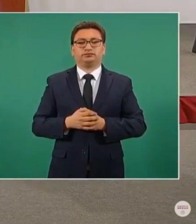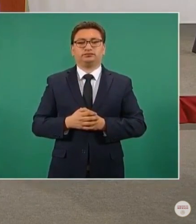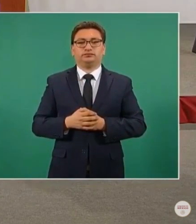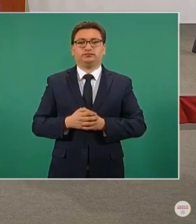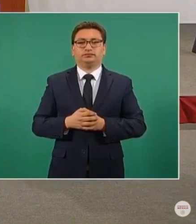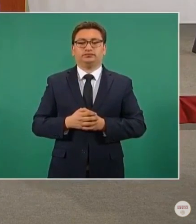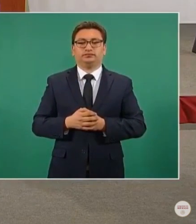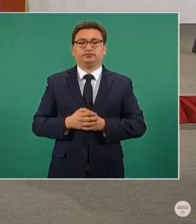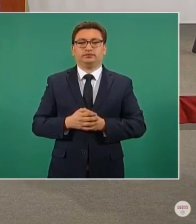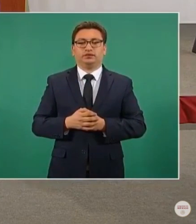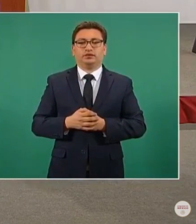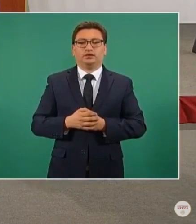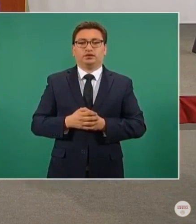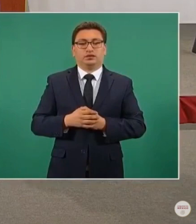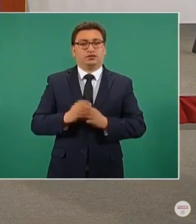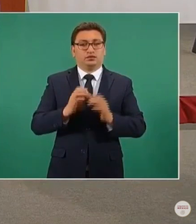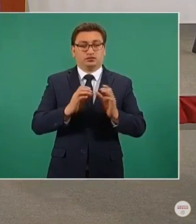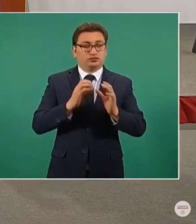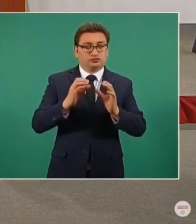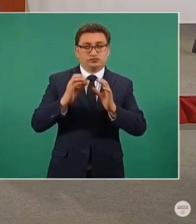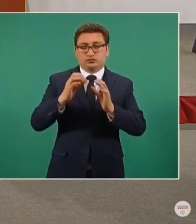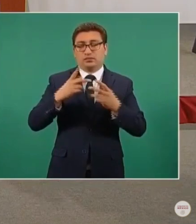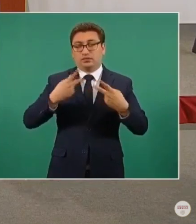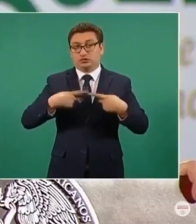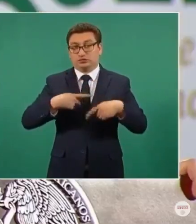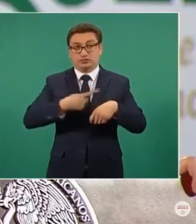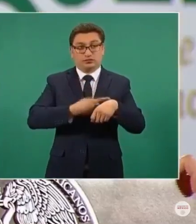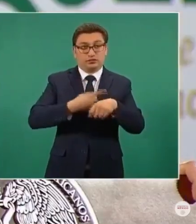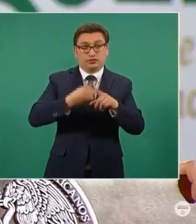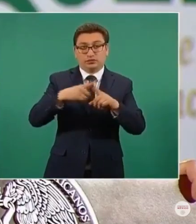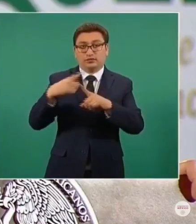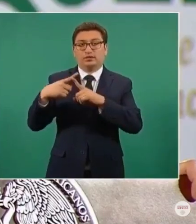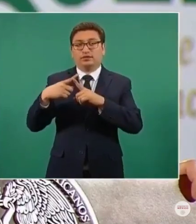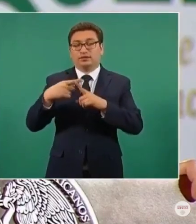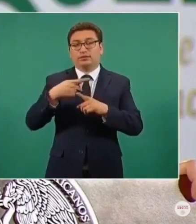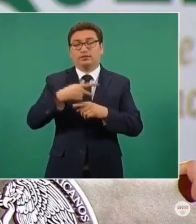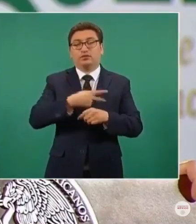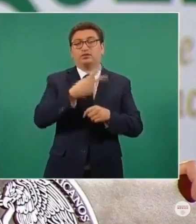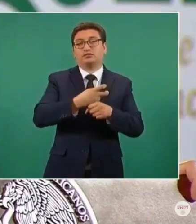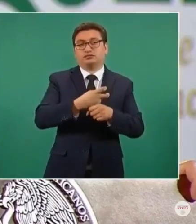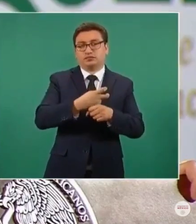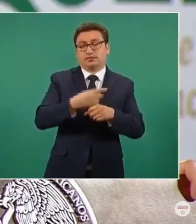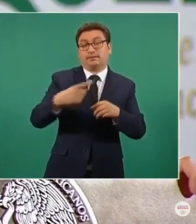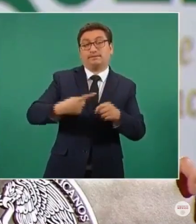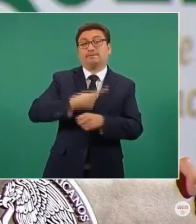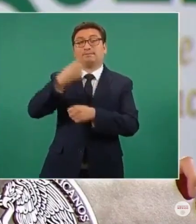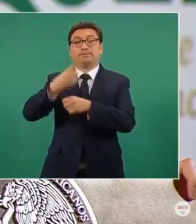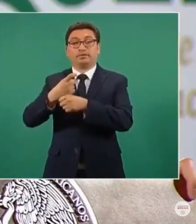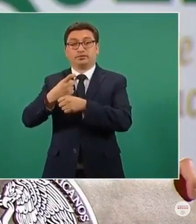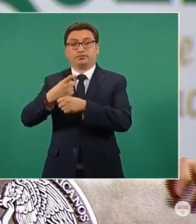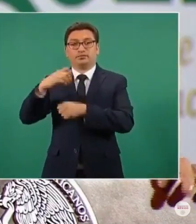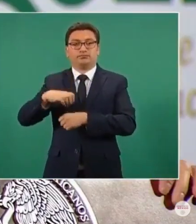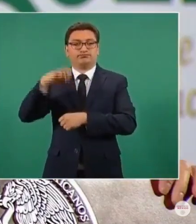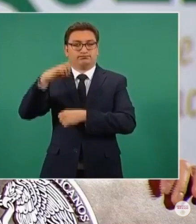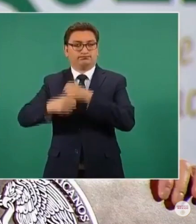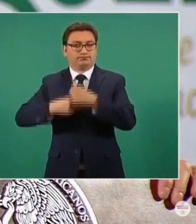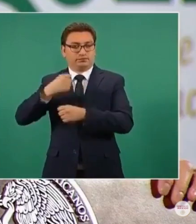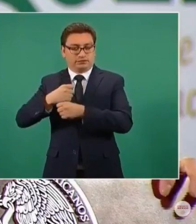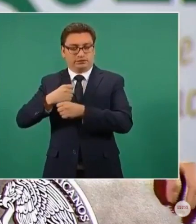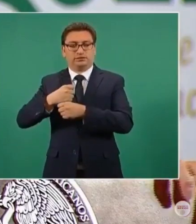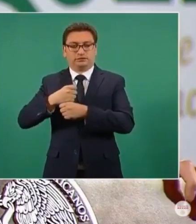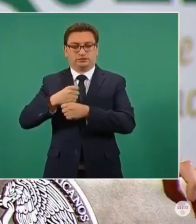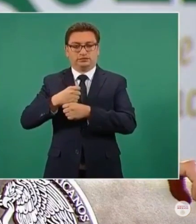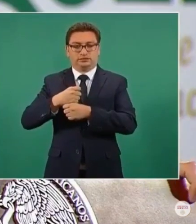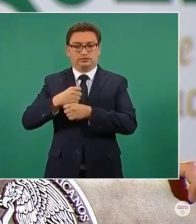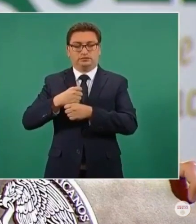desplaza el criterio de comorbilidades, pero está considerado como un criterio secundario. El criterio primario es la edad. Primer